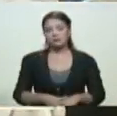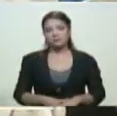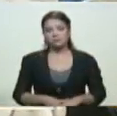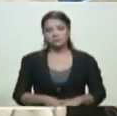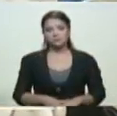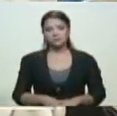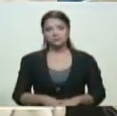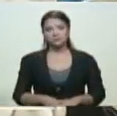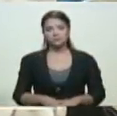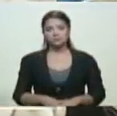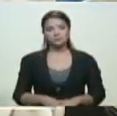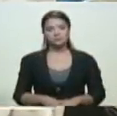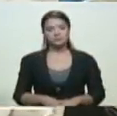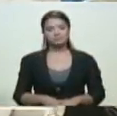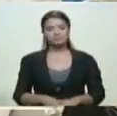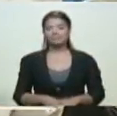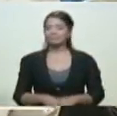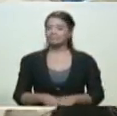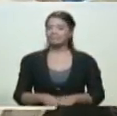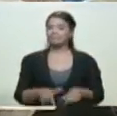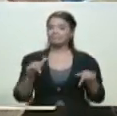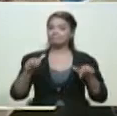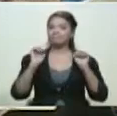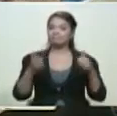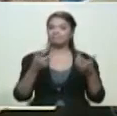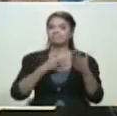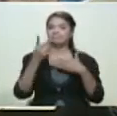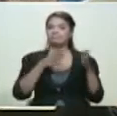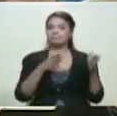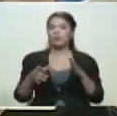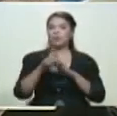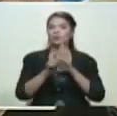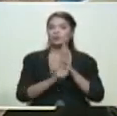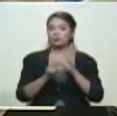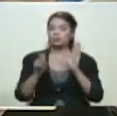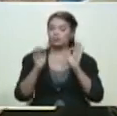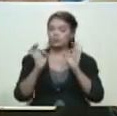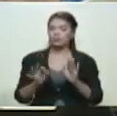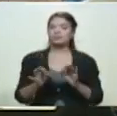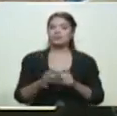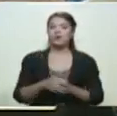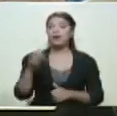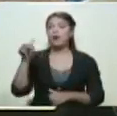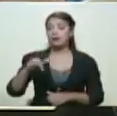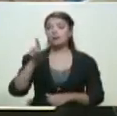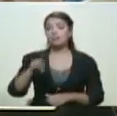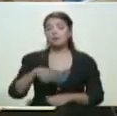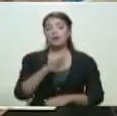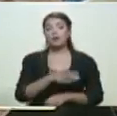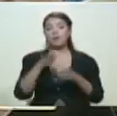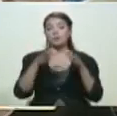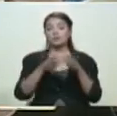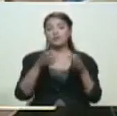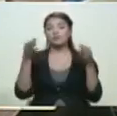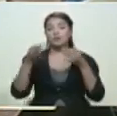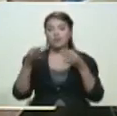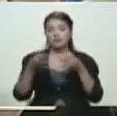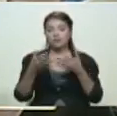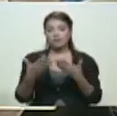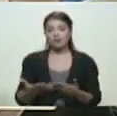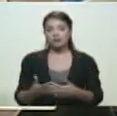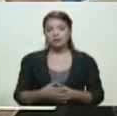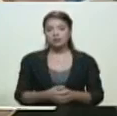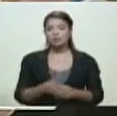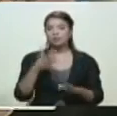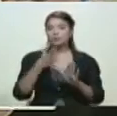imperial. Bueno, aquí está activado el poder constituyente originario. Y aquí está también la Comisión para la Verdad, que